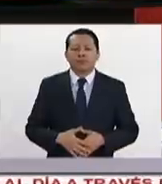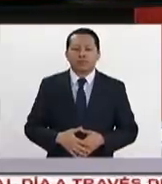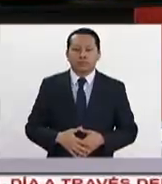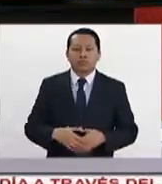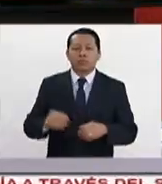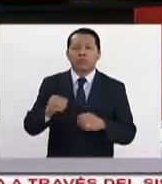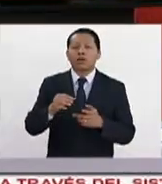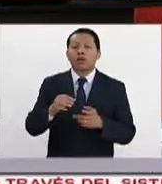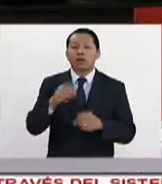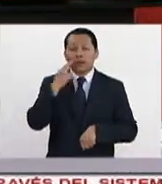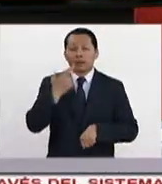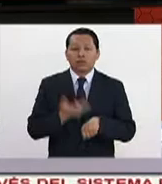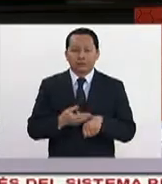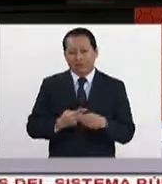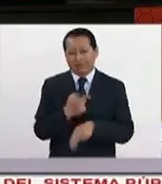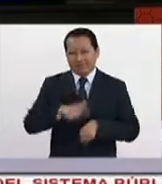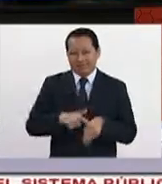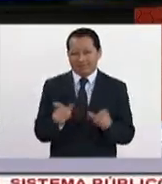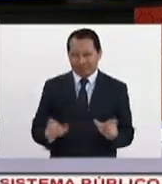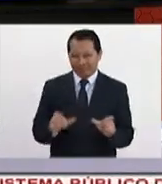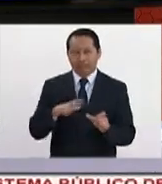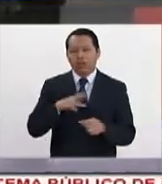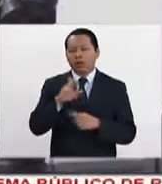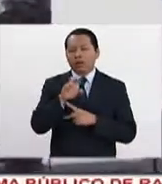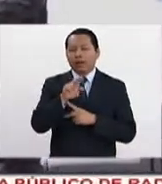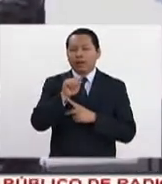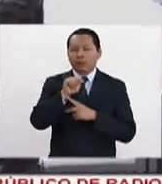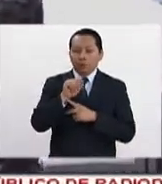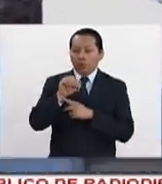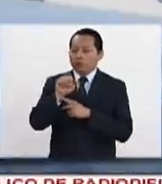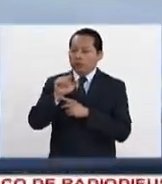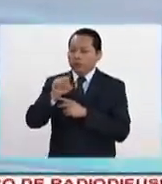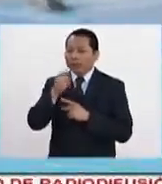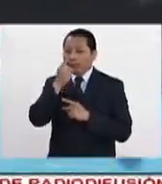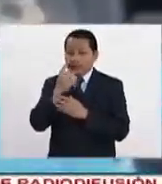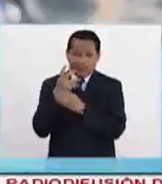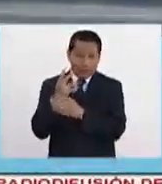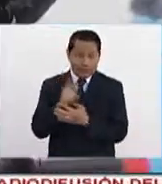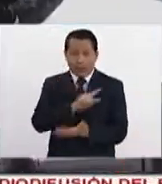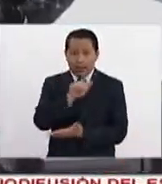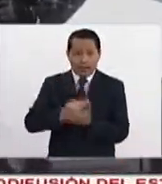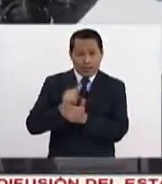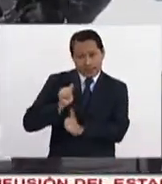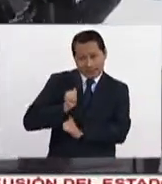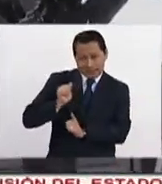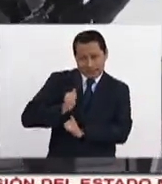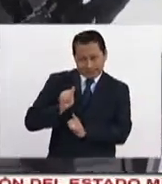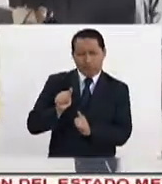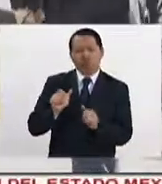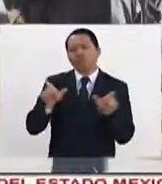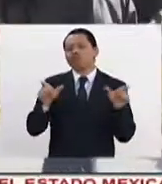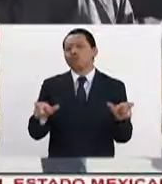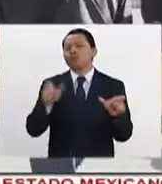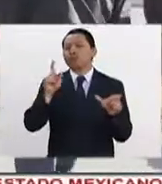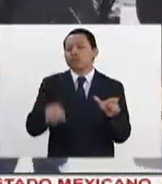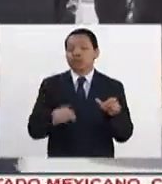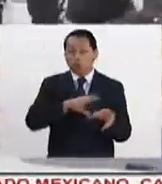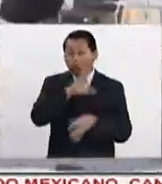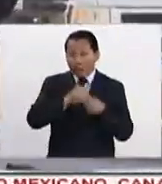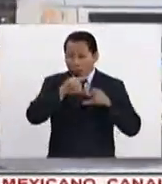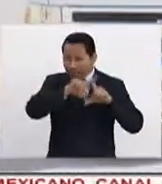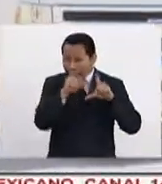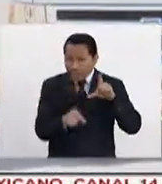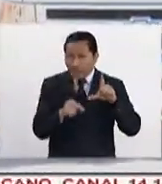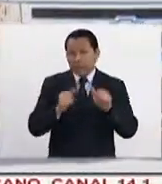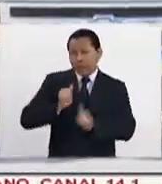El comisionado nacional de seguridad, Renato Sales, afirmó que la nueva ley de seguridad interior no va a militarizar al país. Reiteró